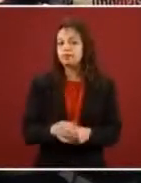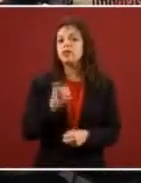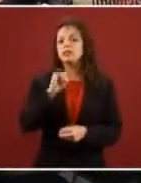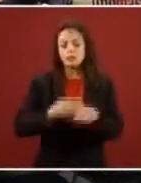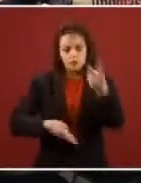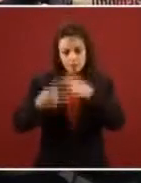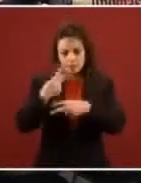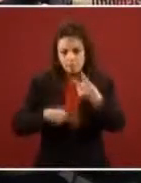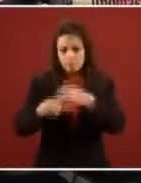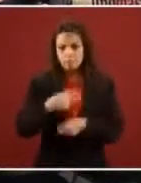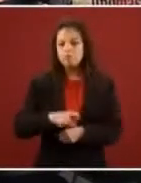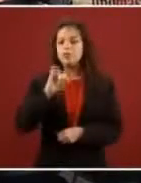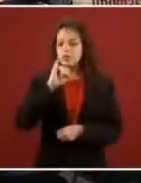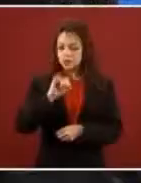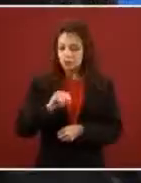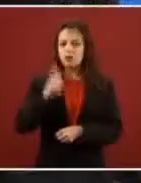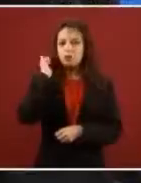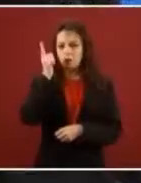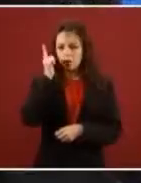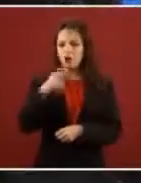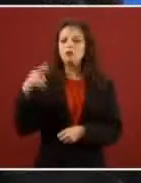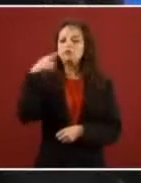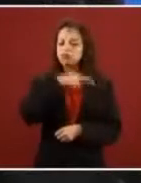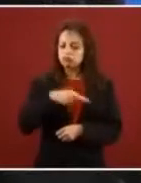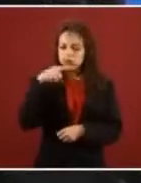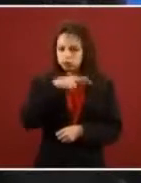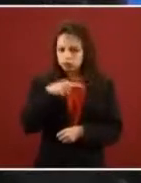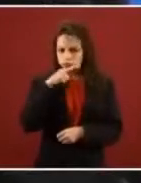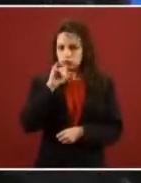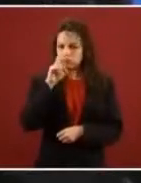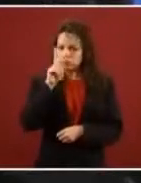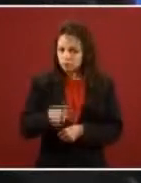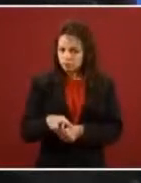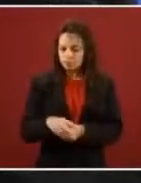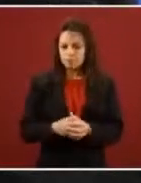¿Cuándo? Pronto. Yo estoy